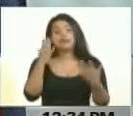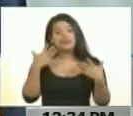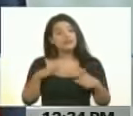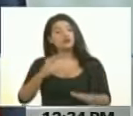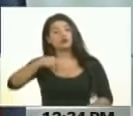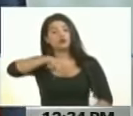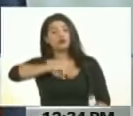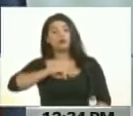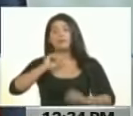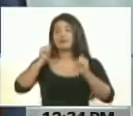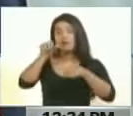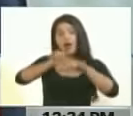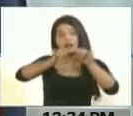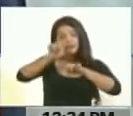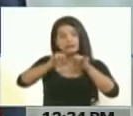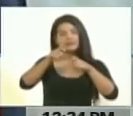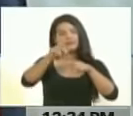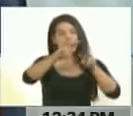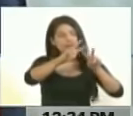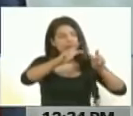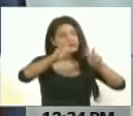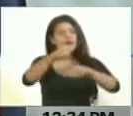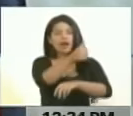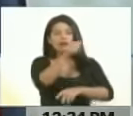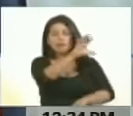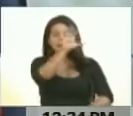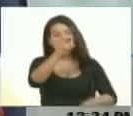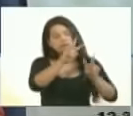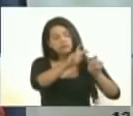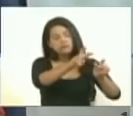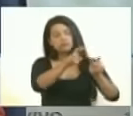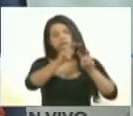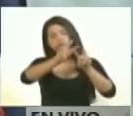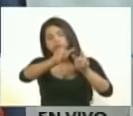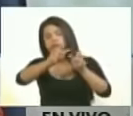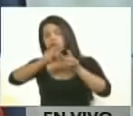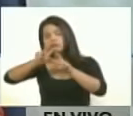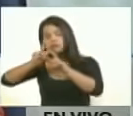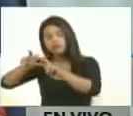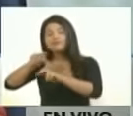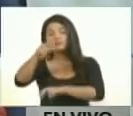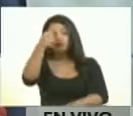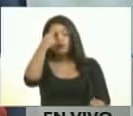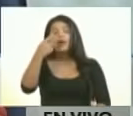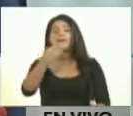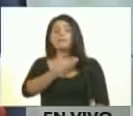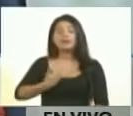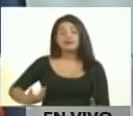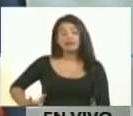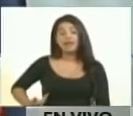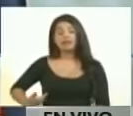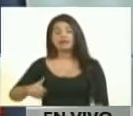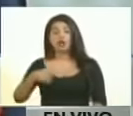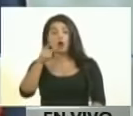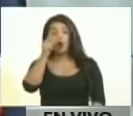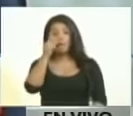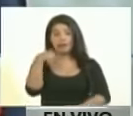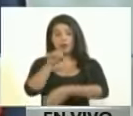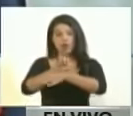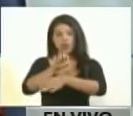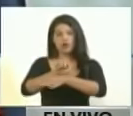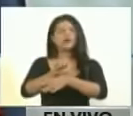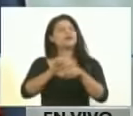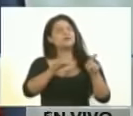la situación país por país, sabemos que, como lo ha dicho el presidente Correa, es un nuevo plan